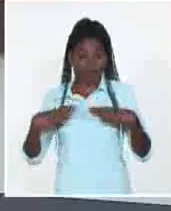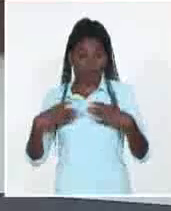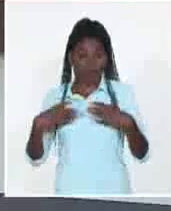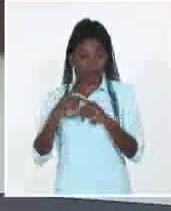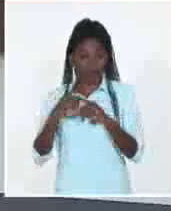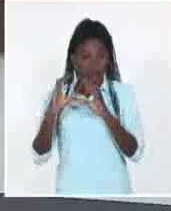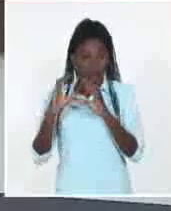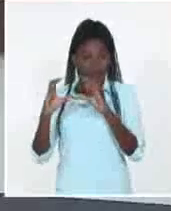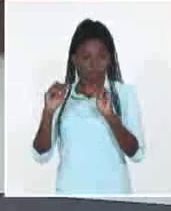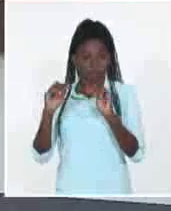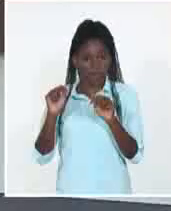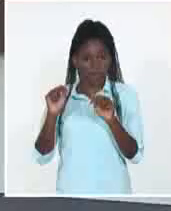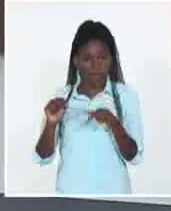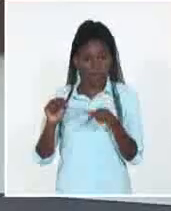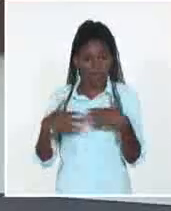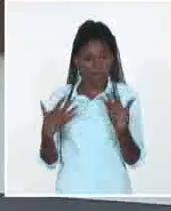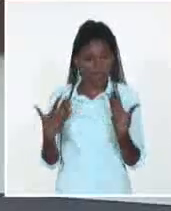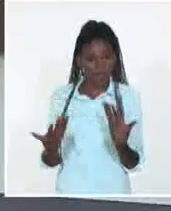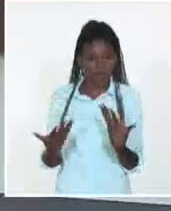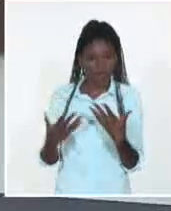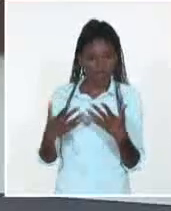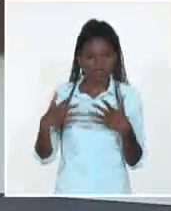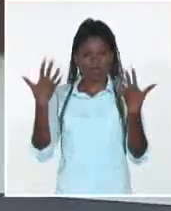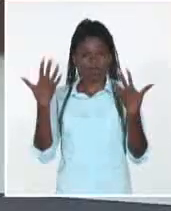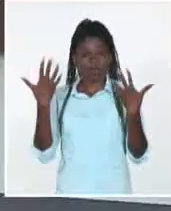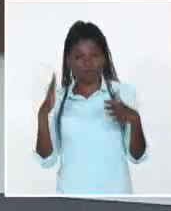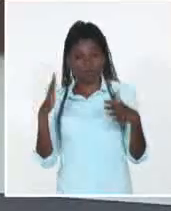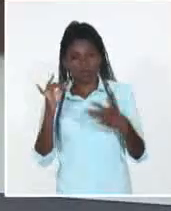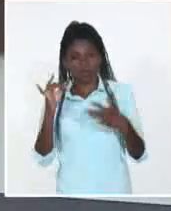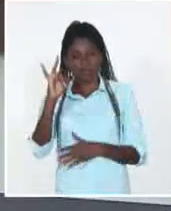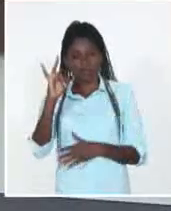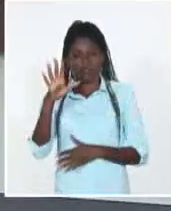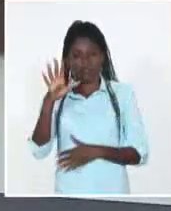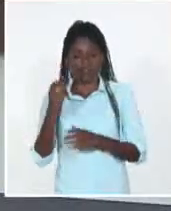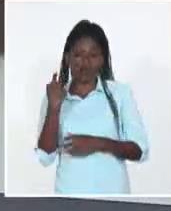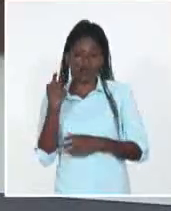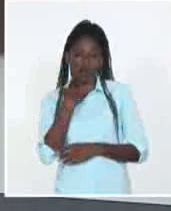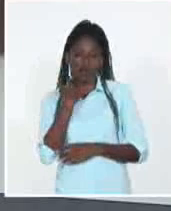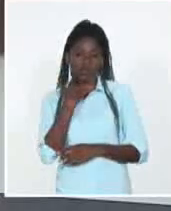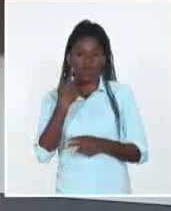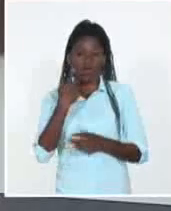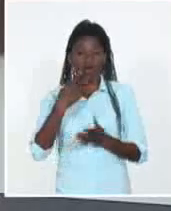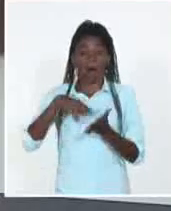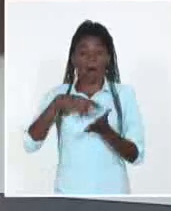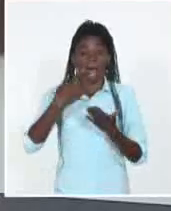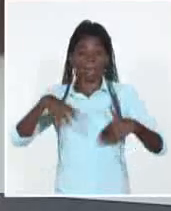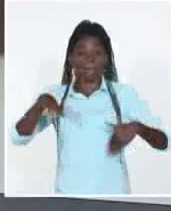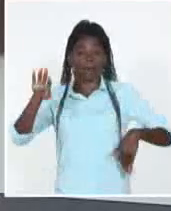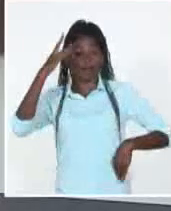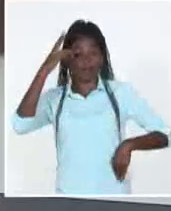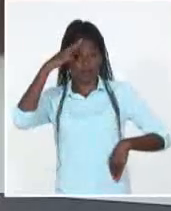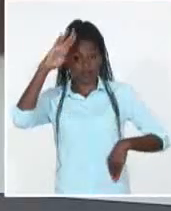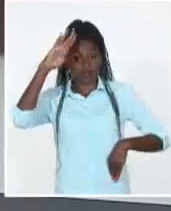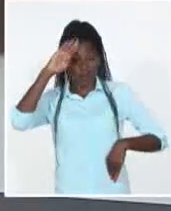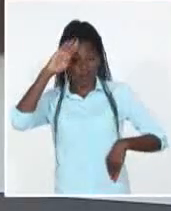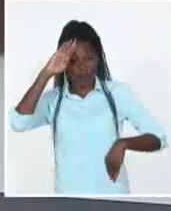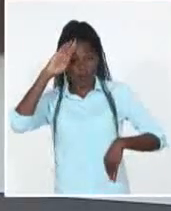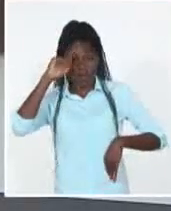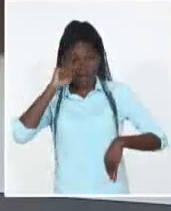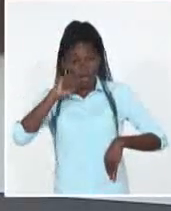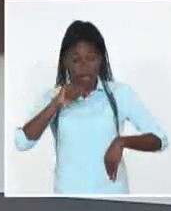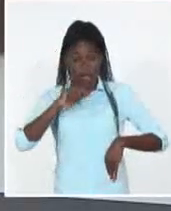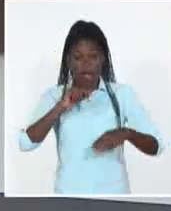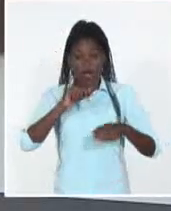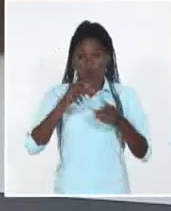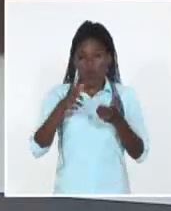Esta emisión, como parte de las celebraciones por los 75 años del Ballet Nacional de Cuba, la compañía prepara para este mes de julio